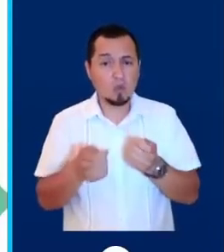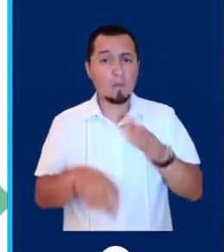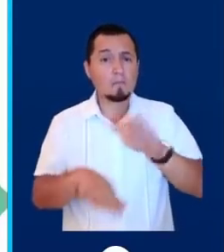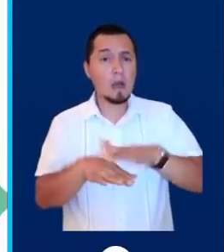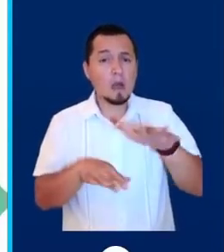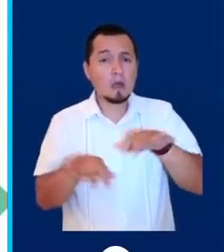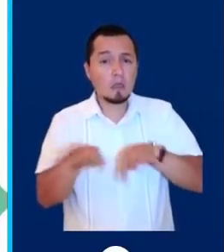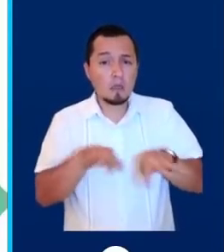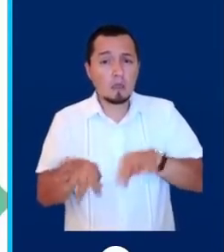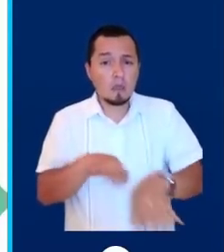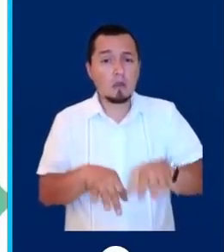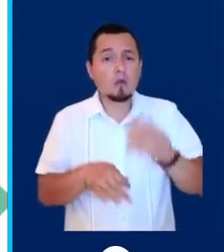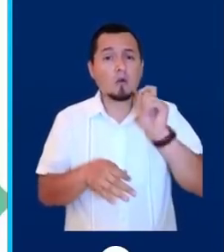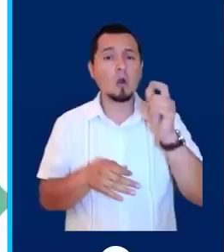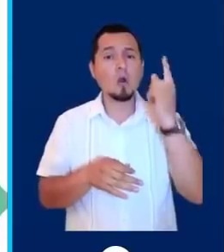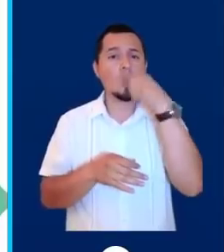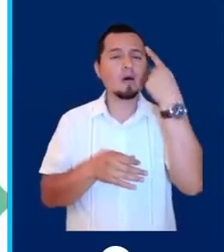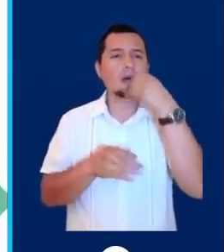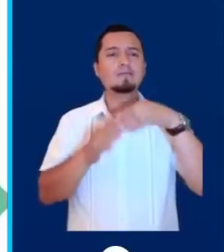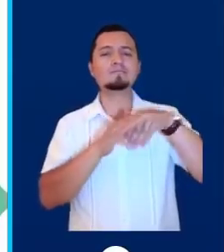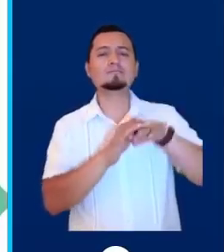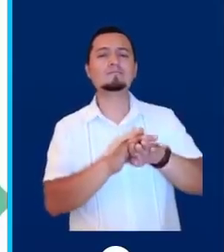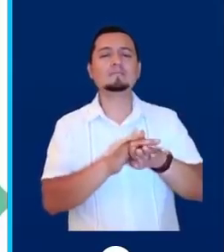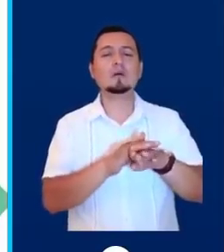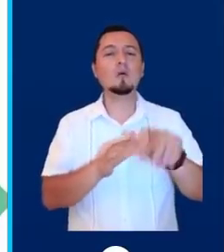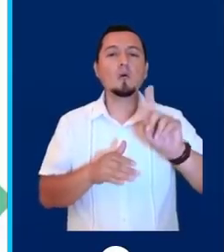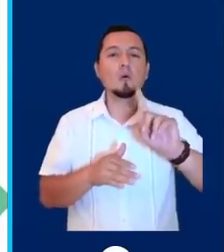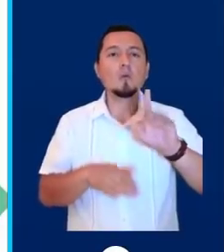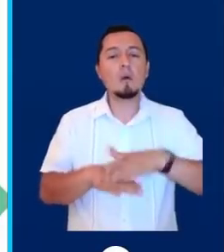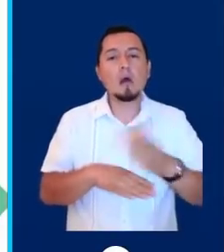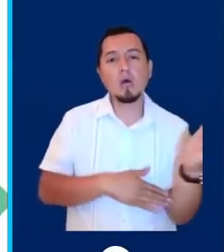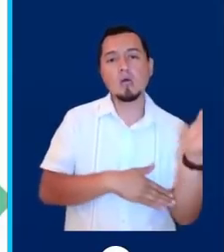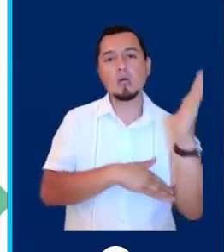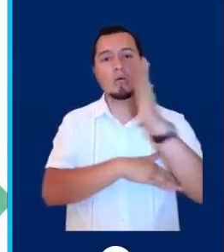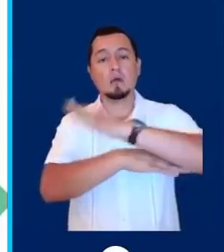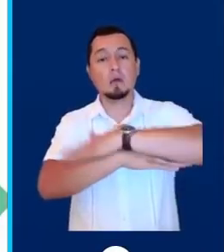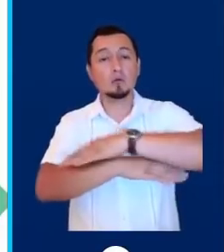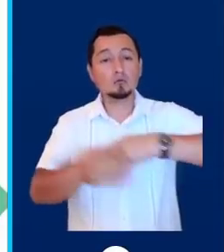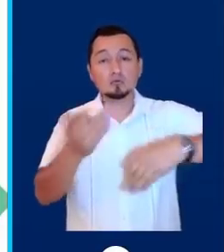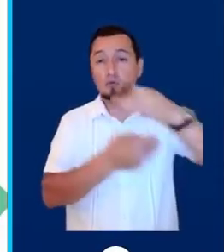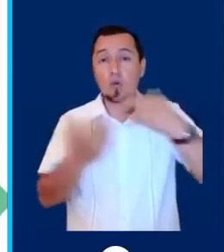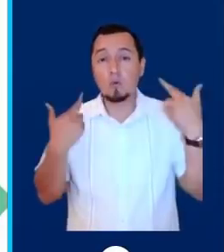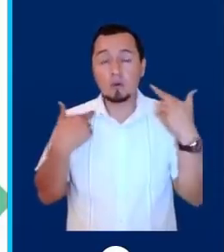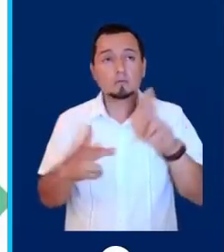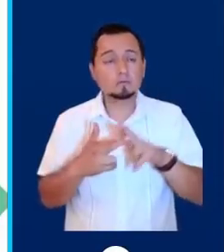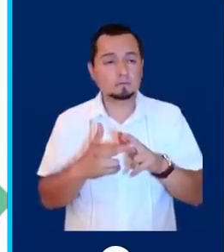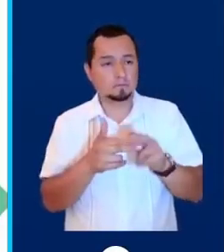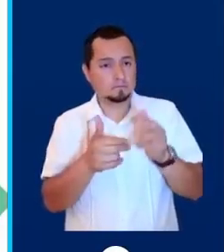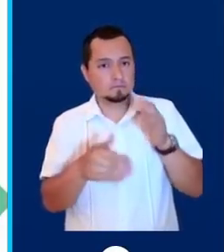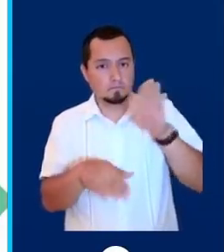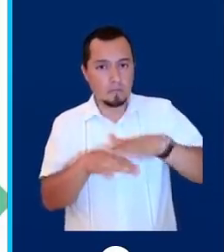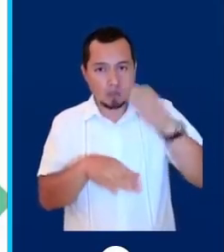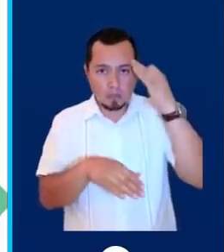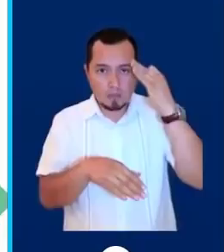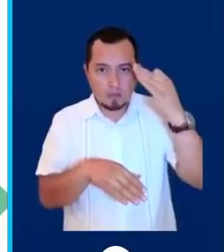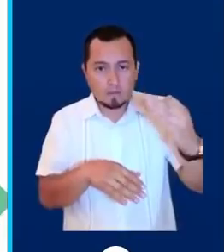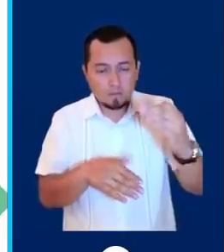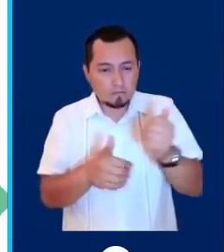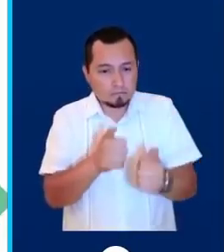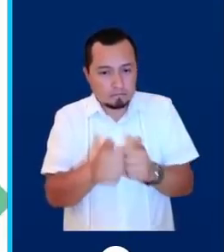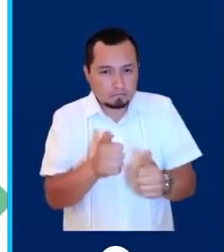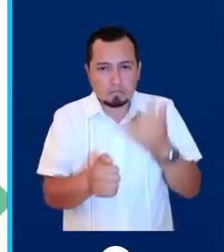que cuando tiene un horario de inicio y de término de sesión. Hoy la mayoría de nuestros profesores, la inmensa mayoría, están con